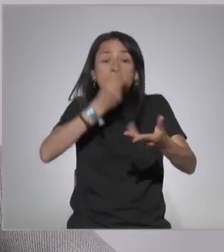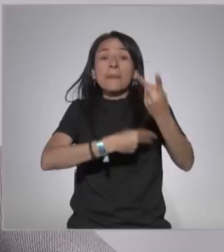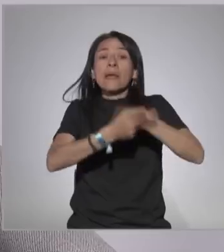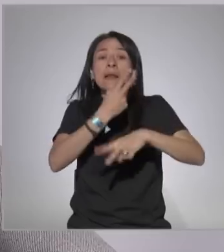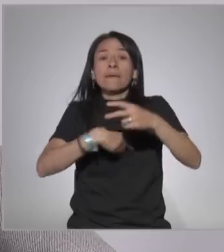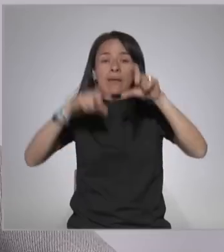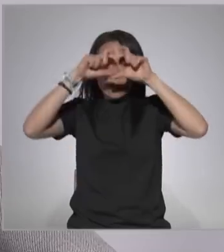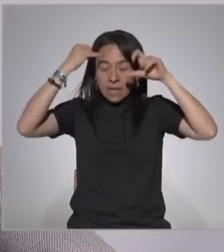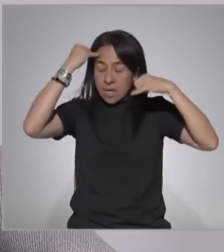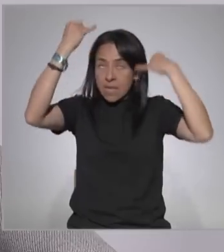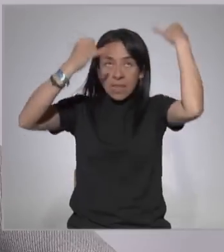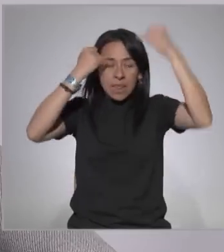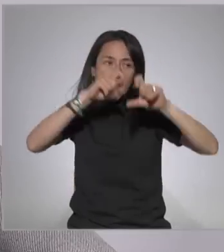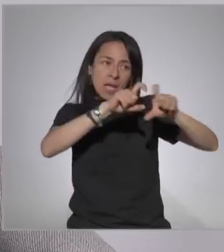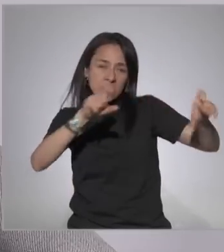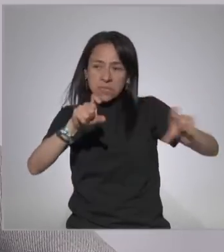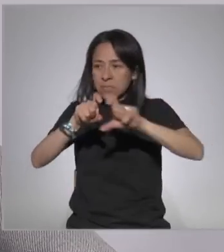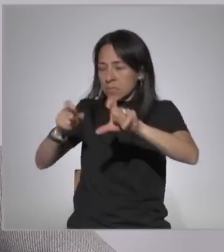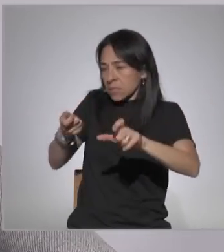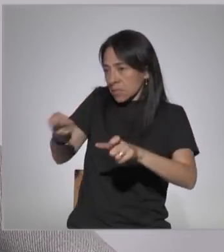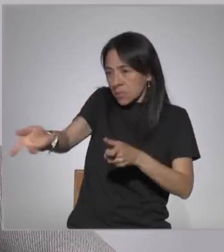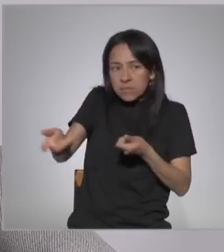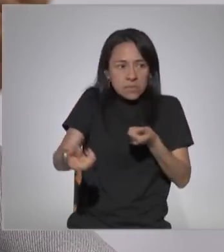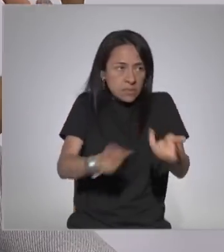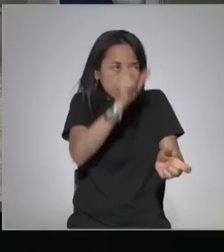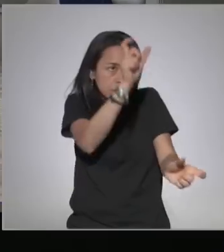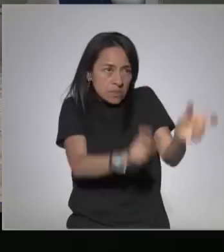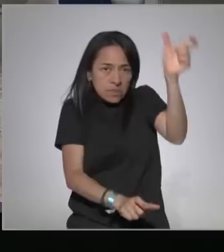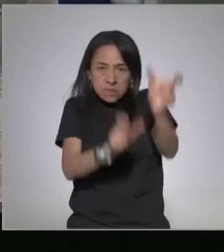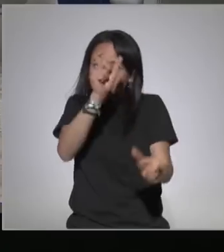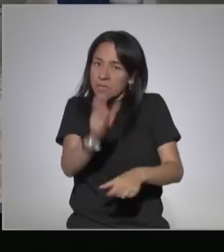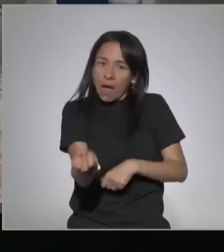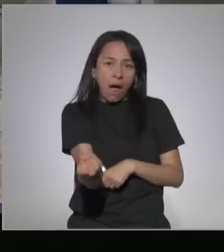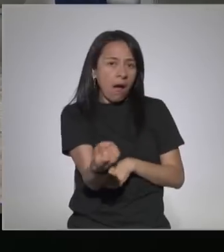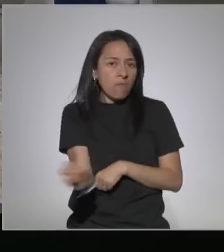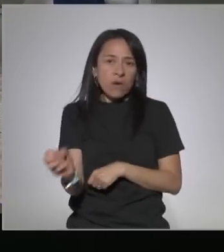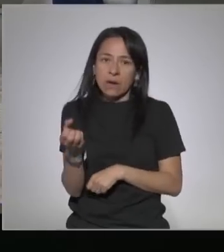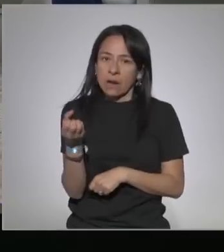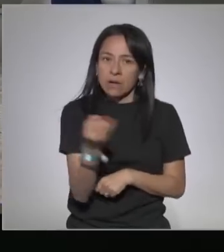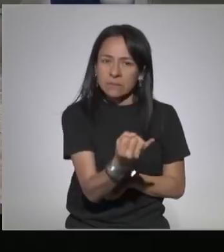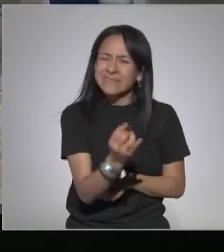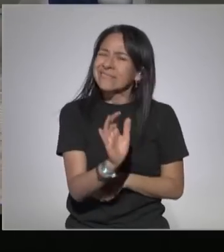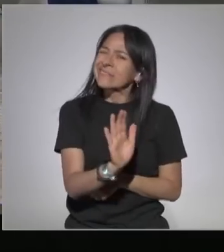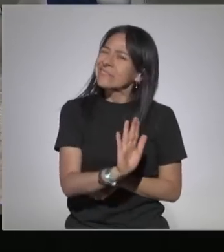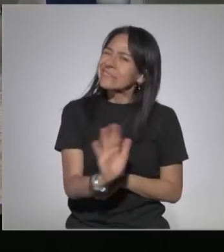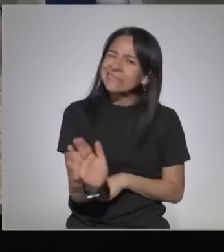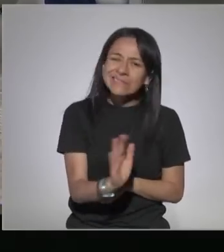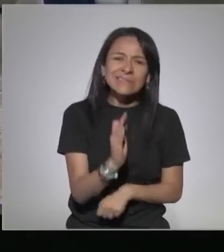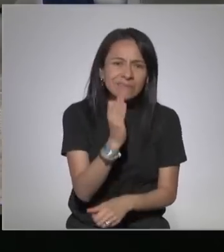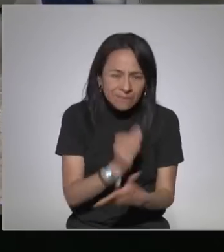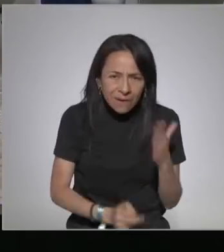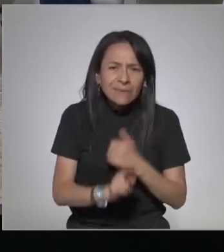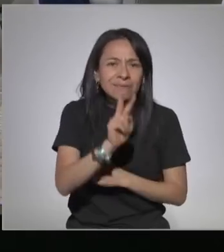nosotros necesitamos generar espacios de capacitación, de orientación, de